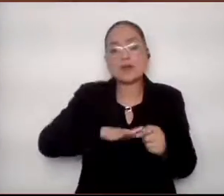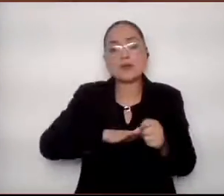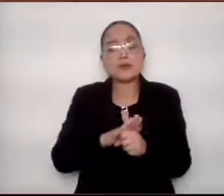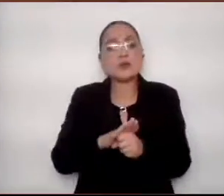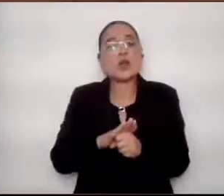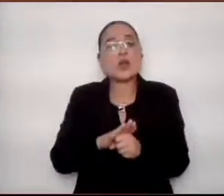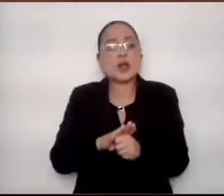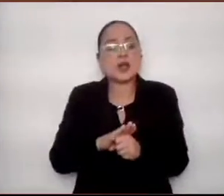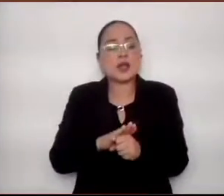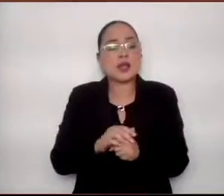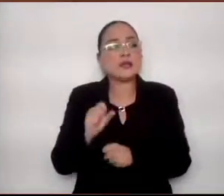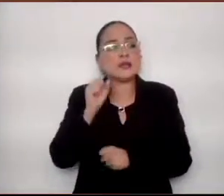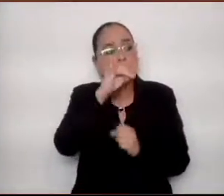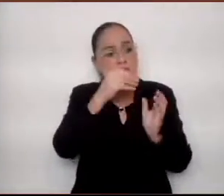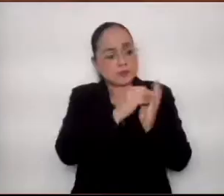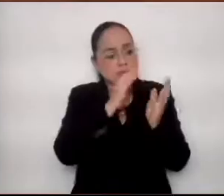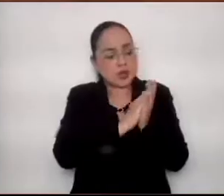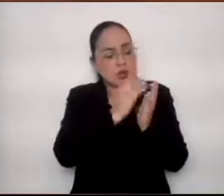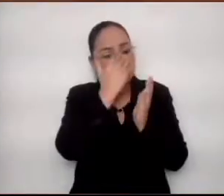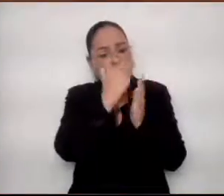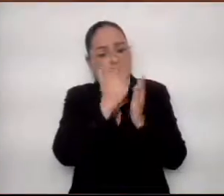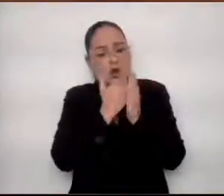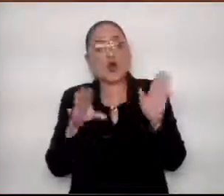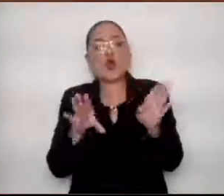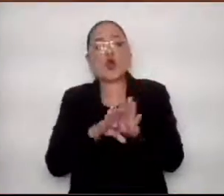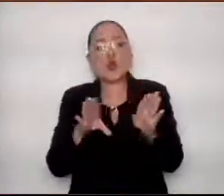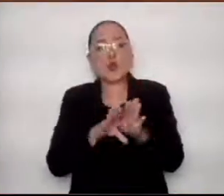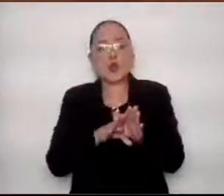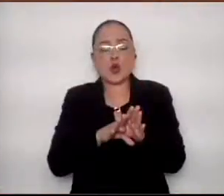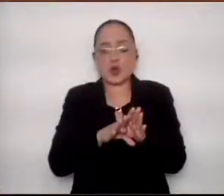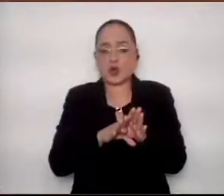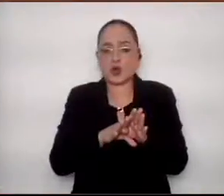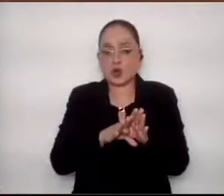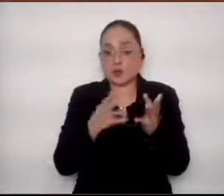sí, ¿bajo qué criterios? Pero si también